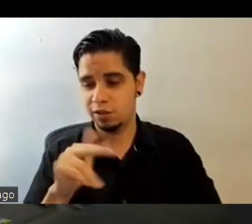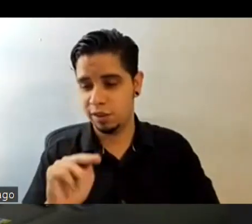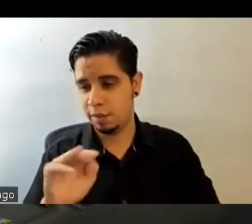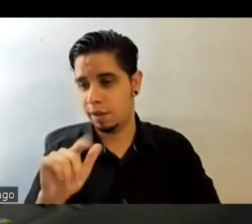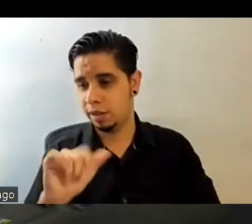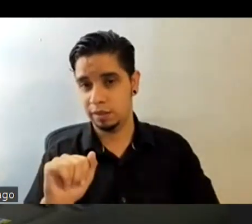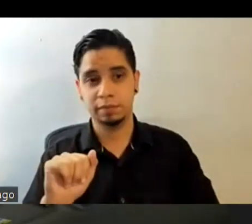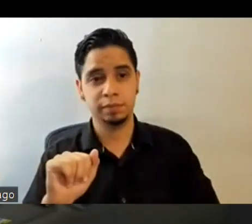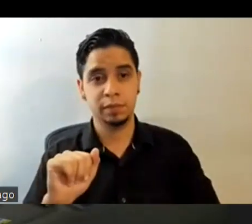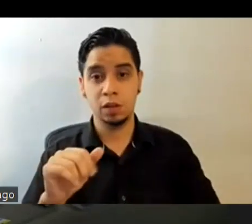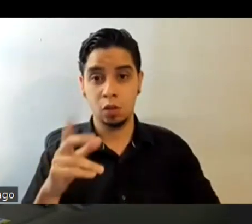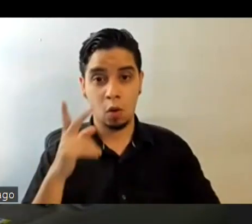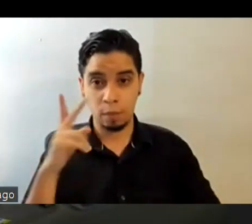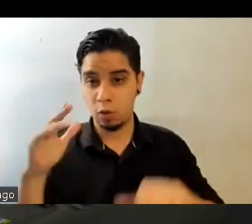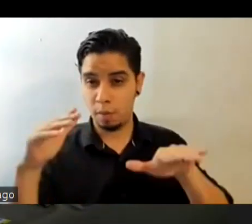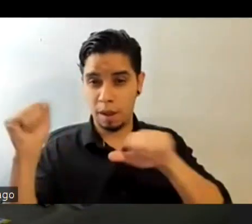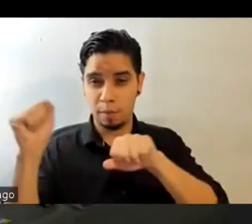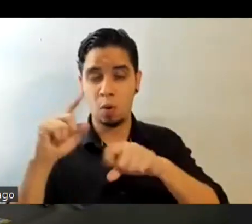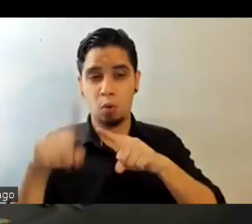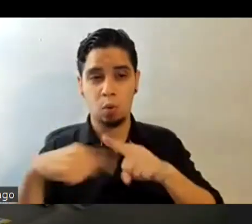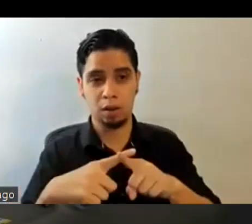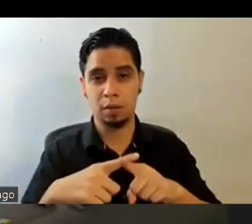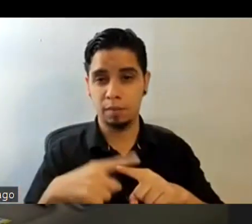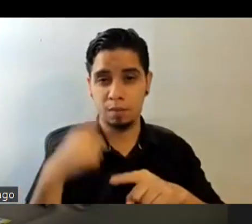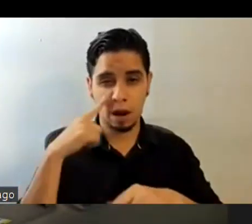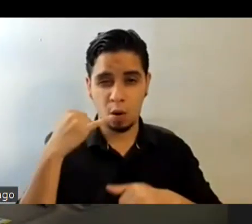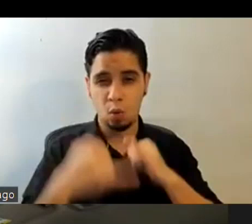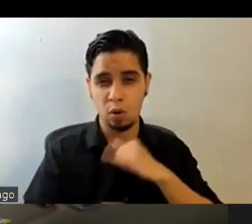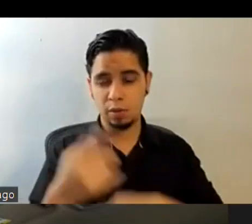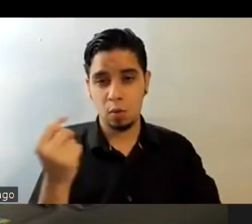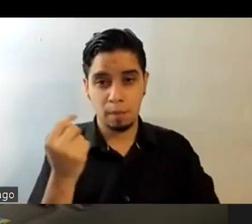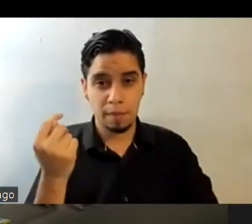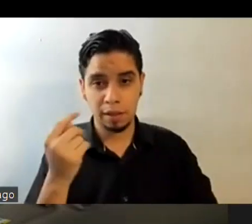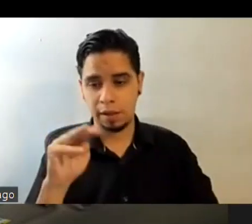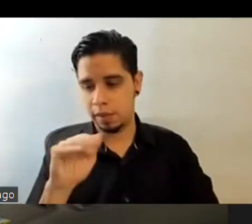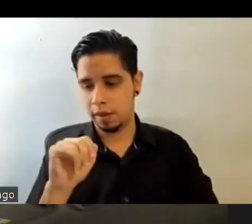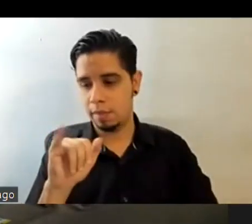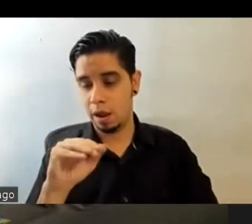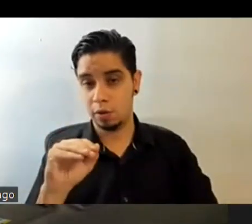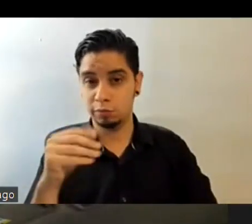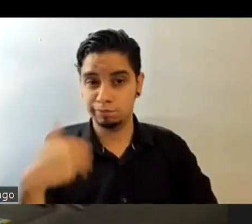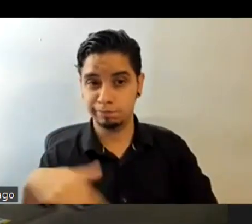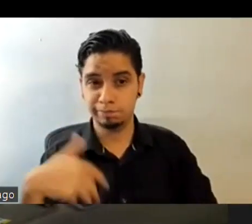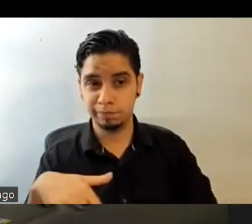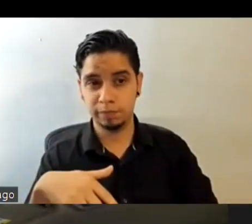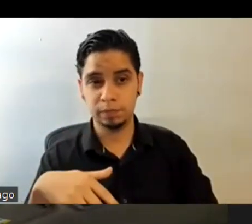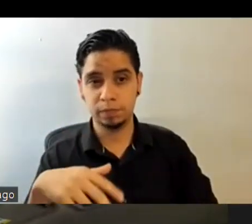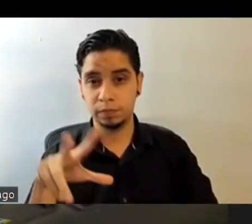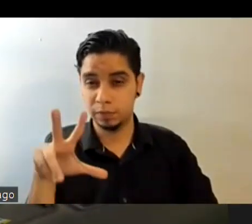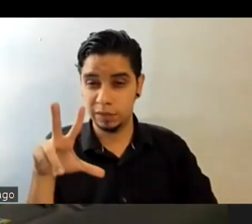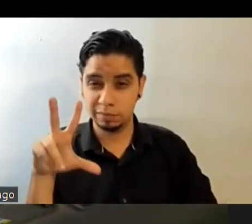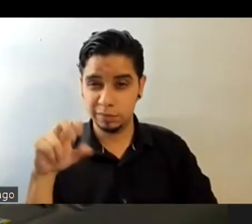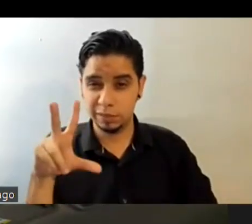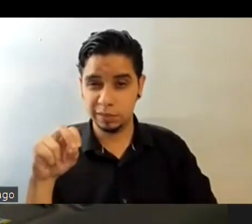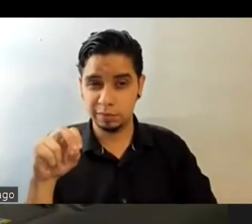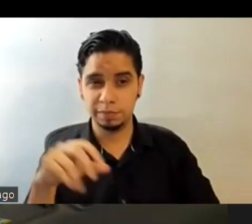bastidor. Nos vemos, nos vamos para el último martes de mayo, que es 30. No es el